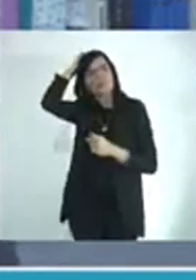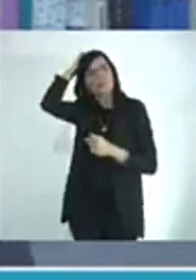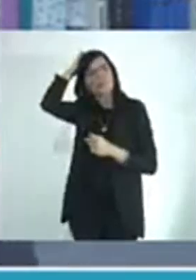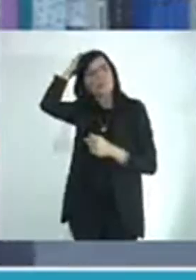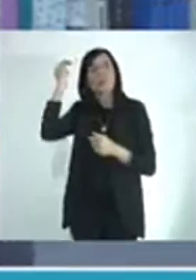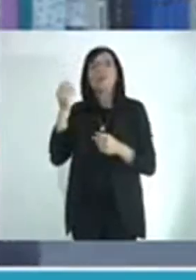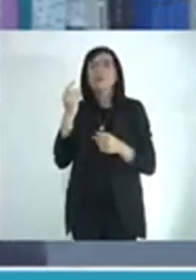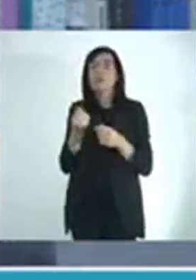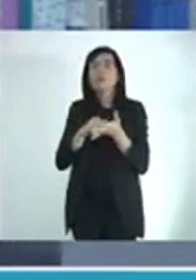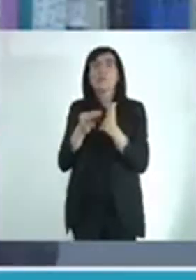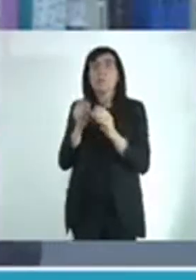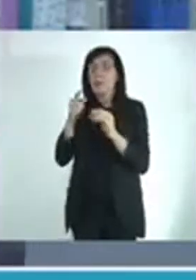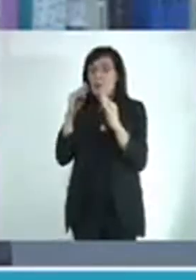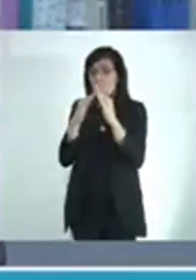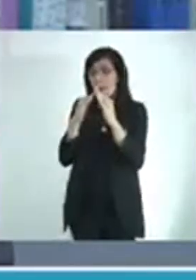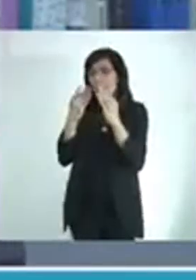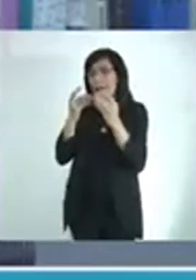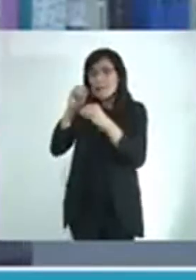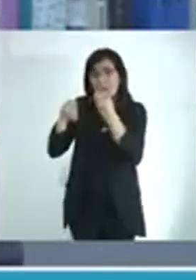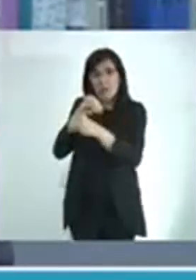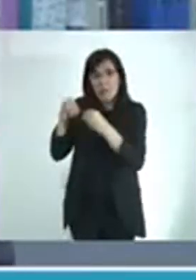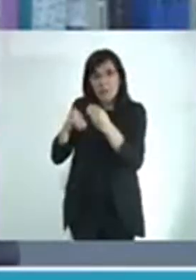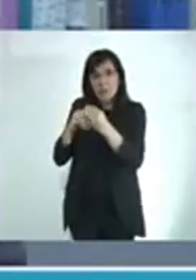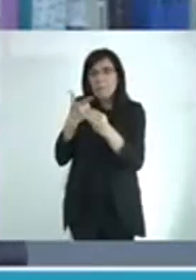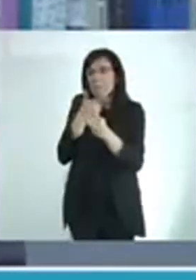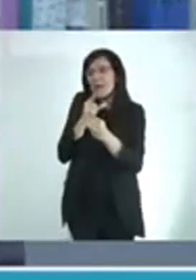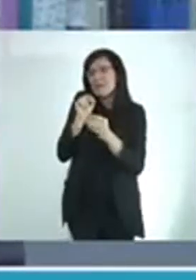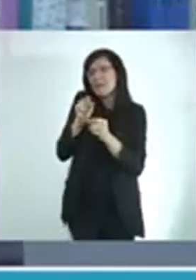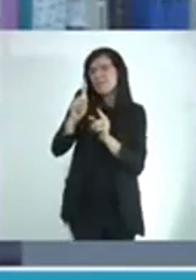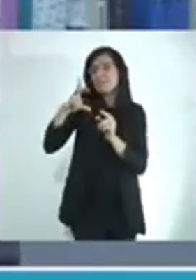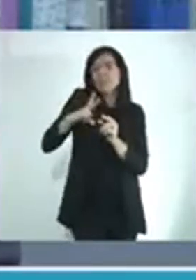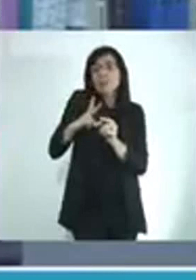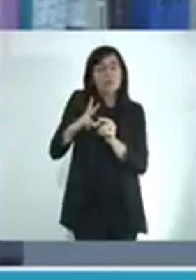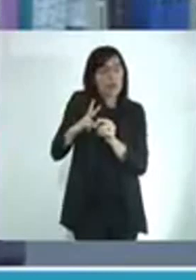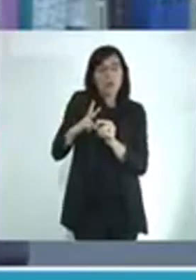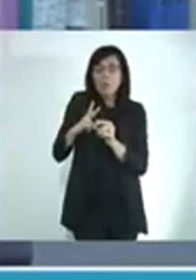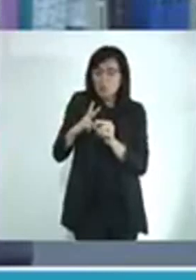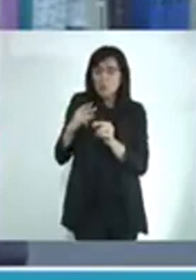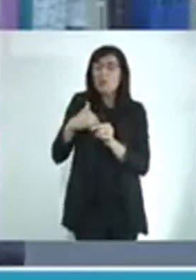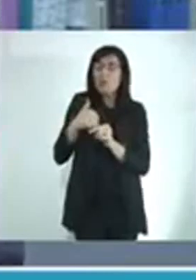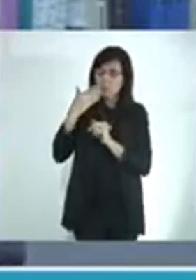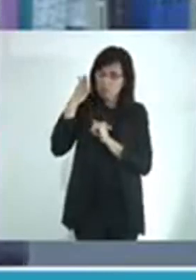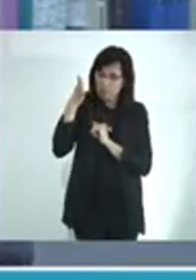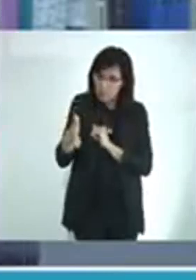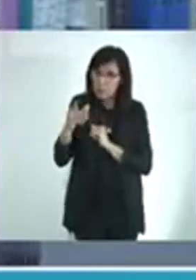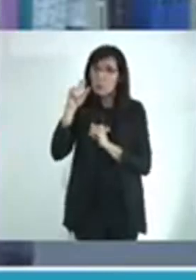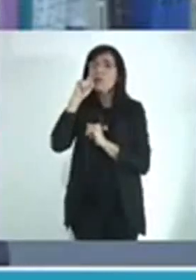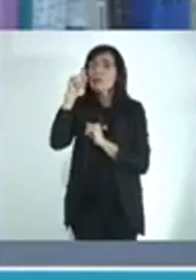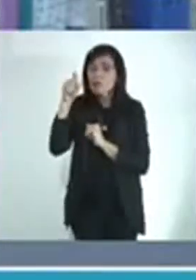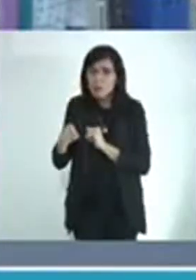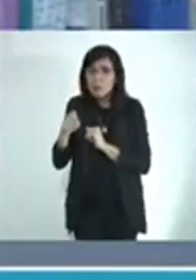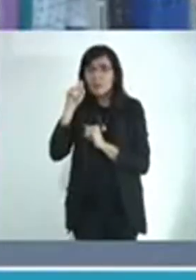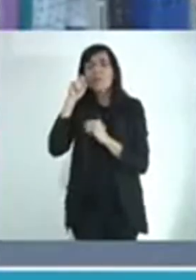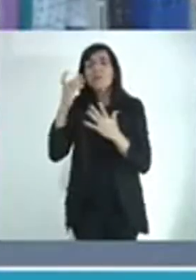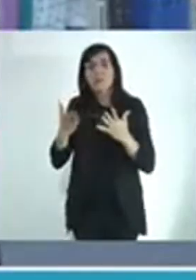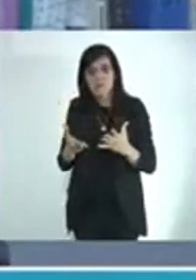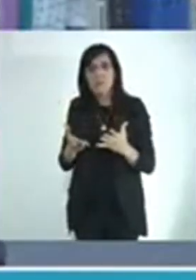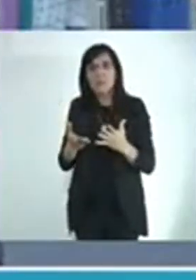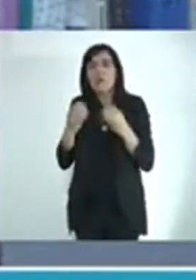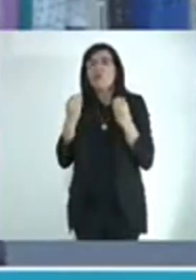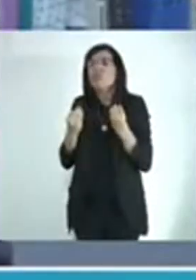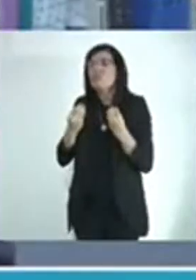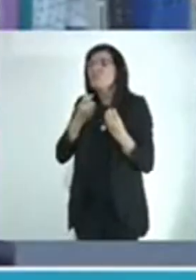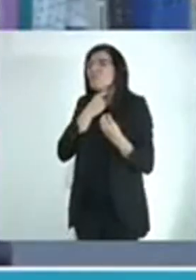instancias de mediación para resolver situaciones de conflicto. Así que se ha desplegado de tal forma que bueno, para dar respuesta